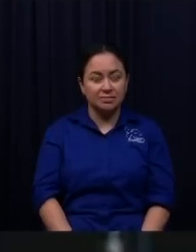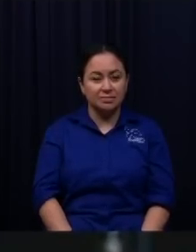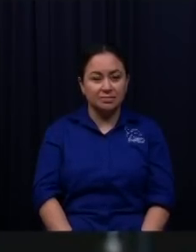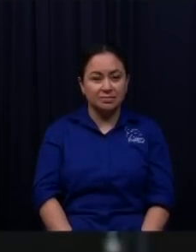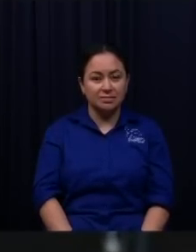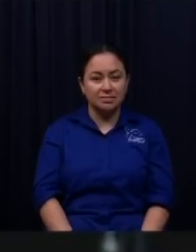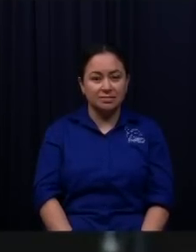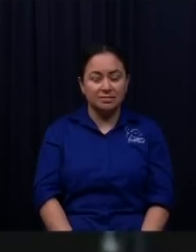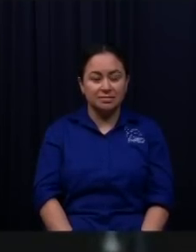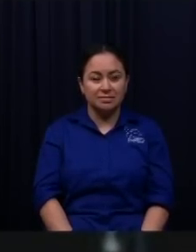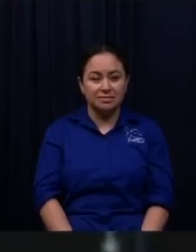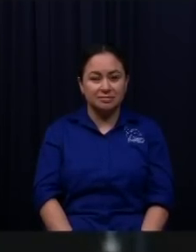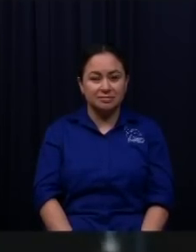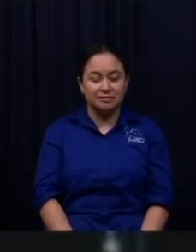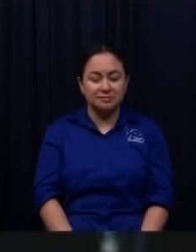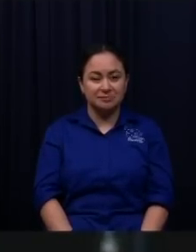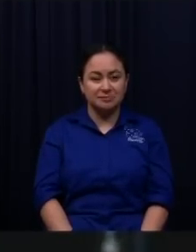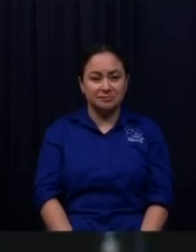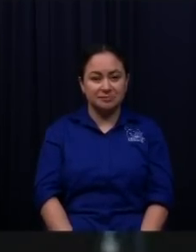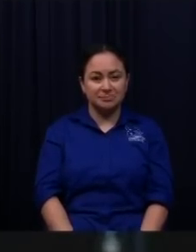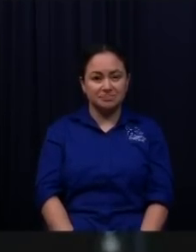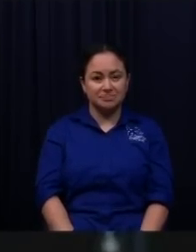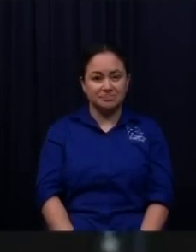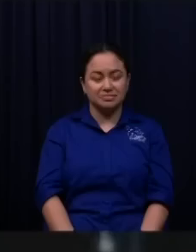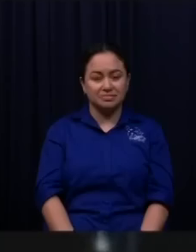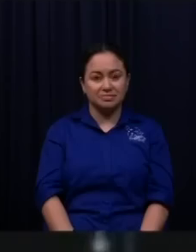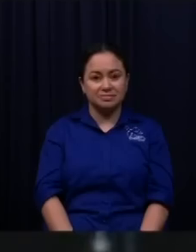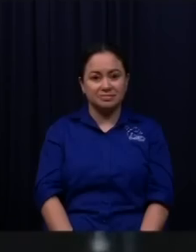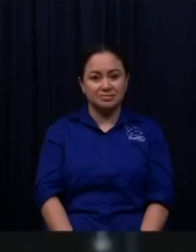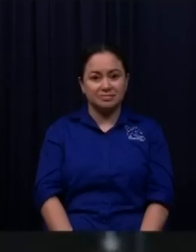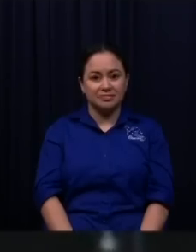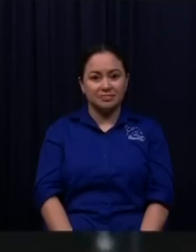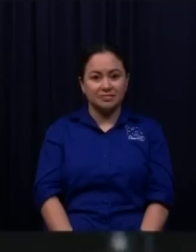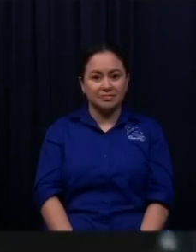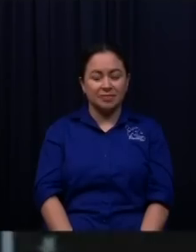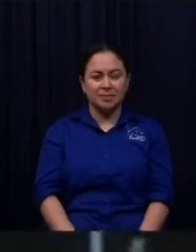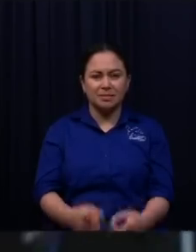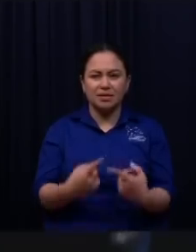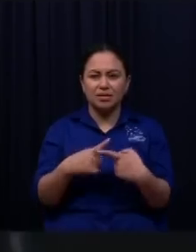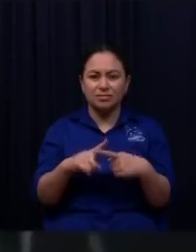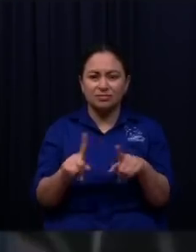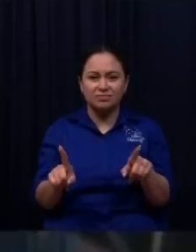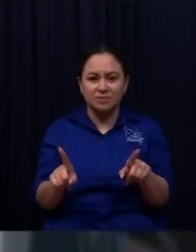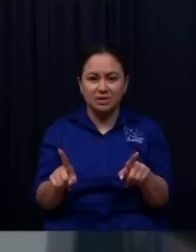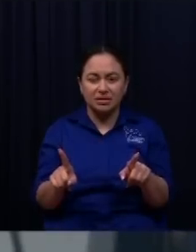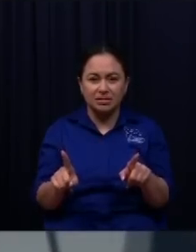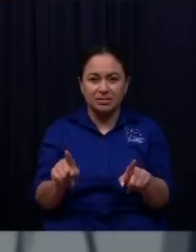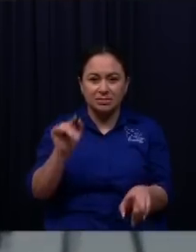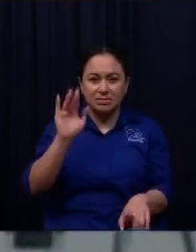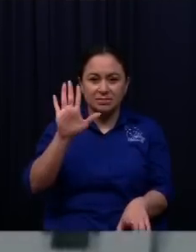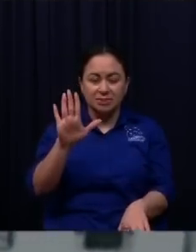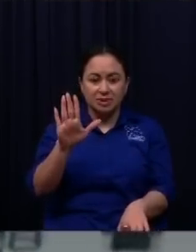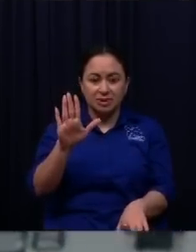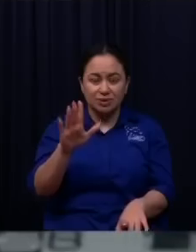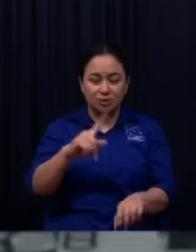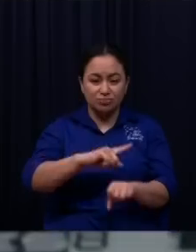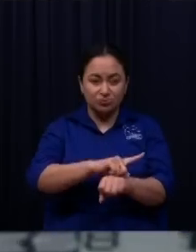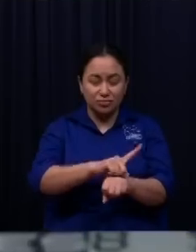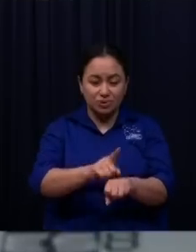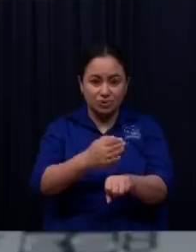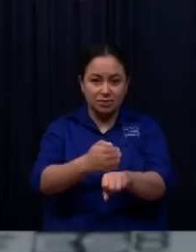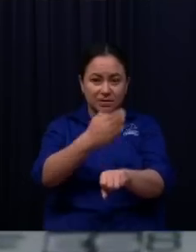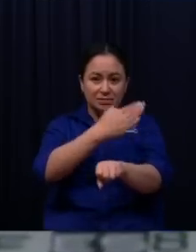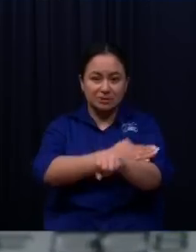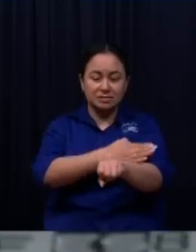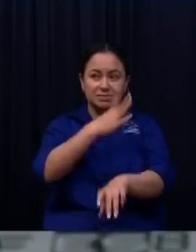Voy a plantear mal la pregunta porque no había tiempo, ¿eh? Pero ¿qué había 5 minutos antes de que Dios creara las cosas?